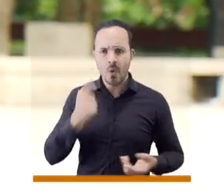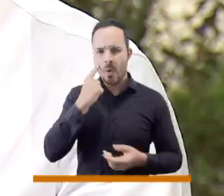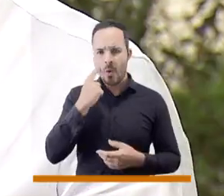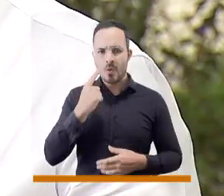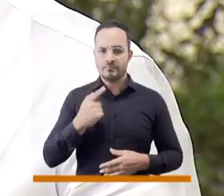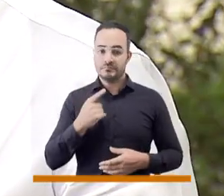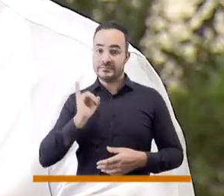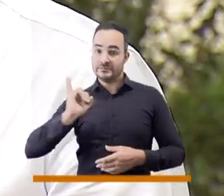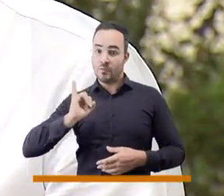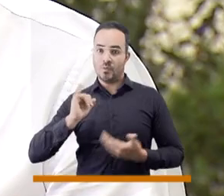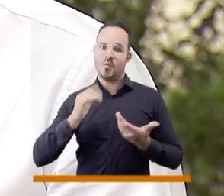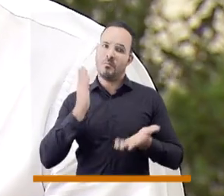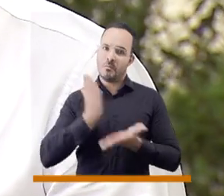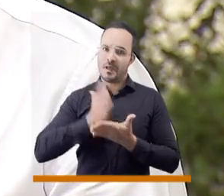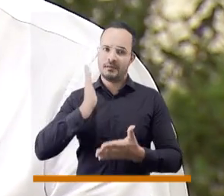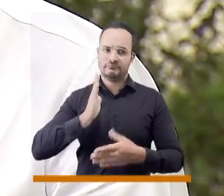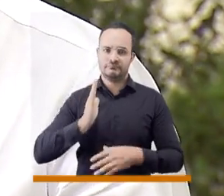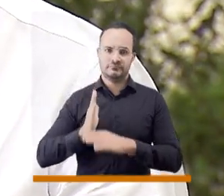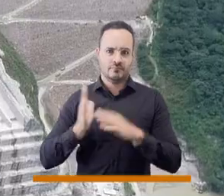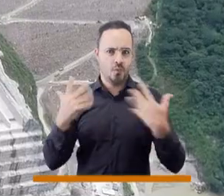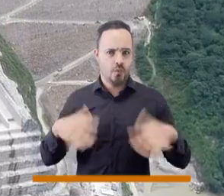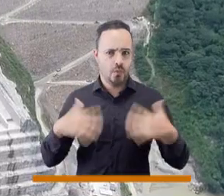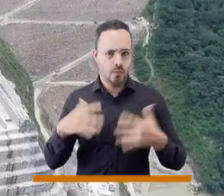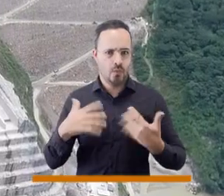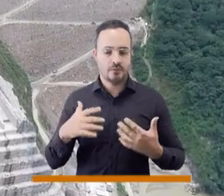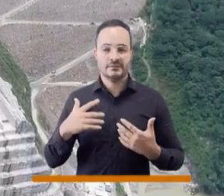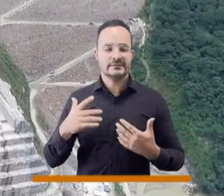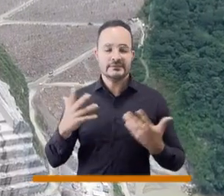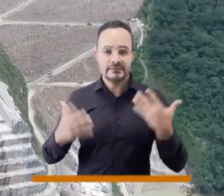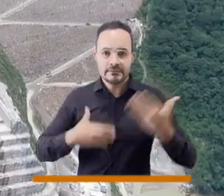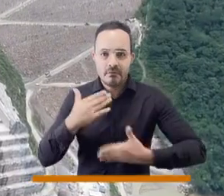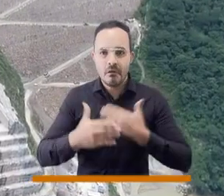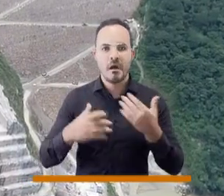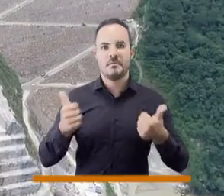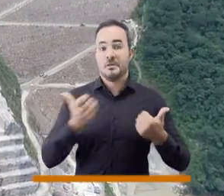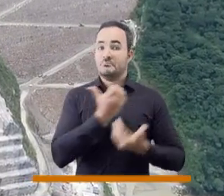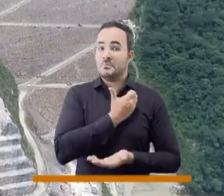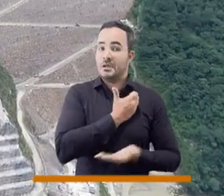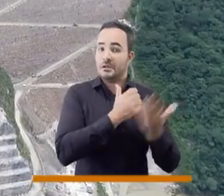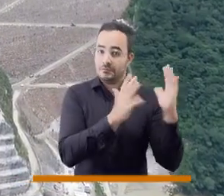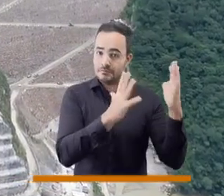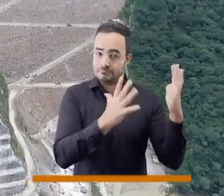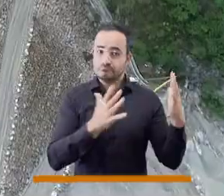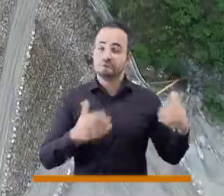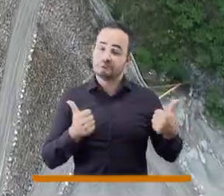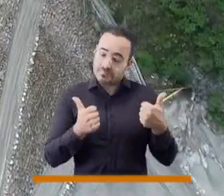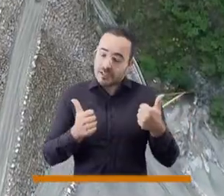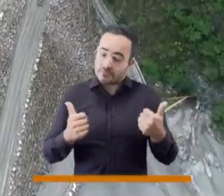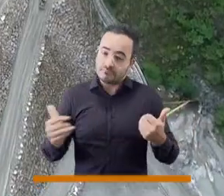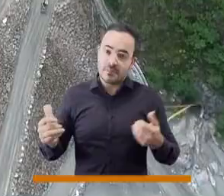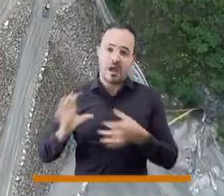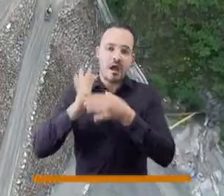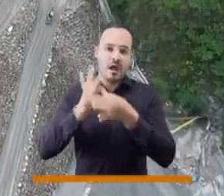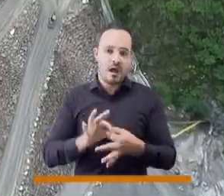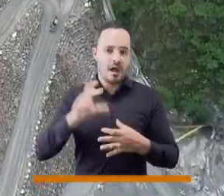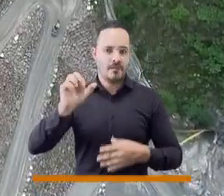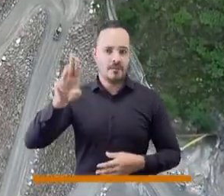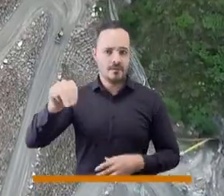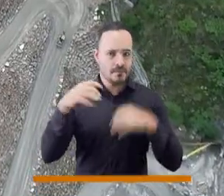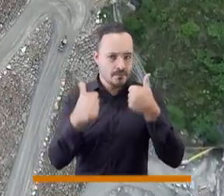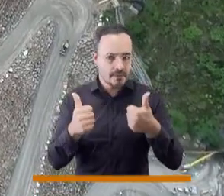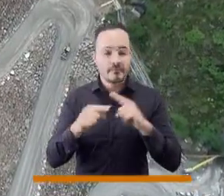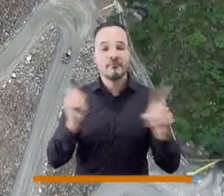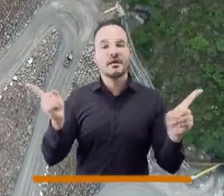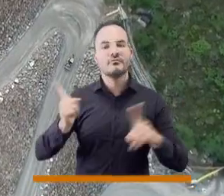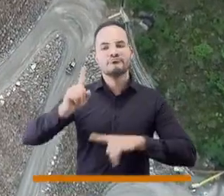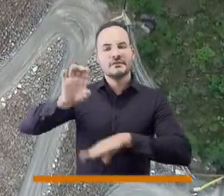lograron contratar la póliza a todo riesgo, hay que reconocérselo a la administración actual, eso está muy bien, pero queremos también